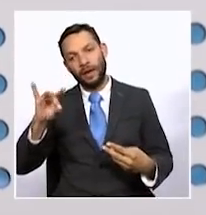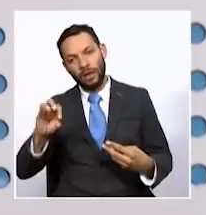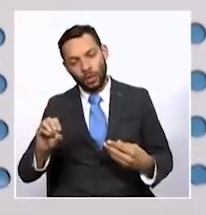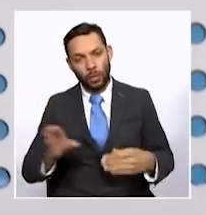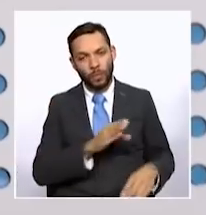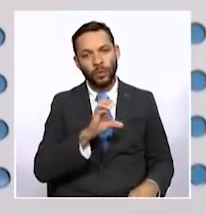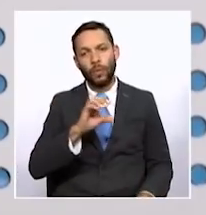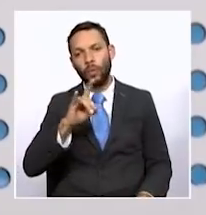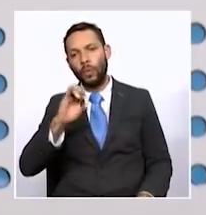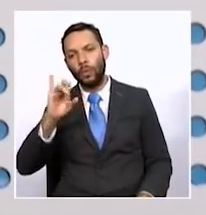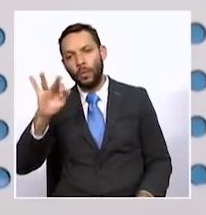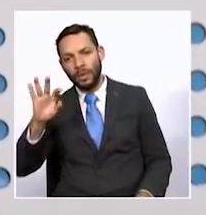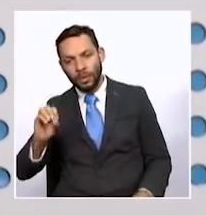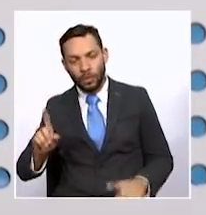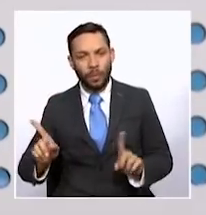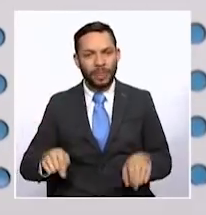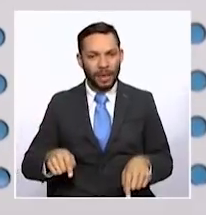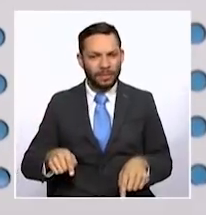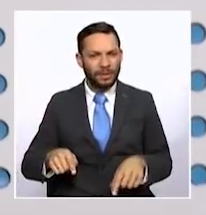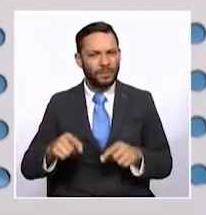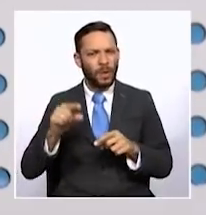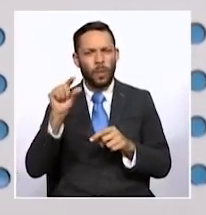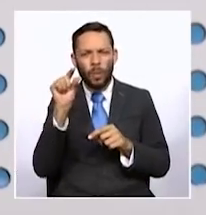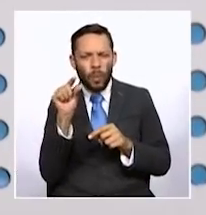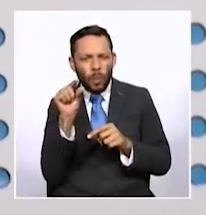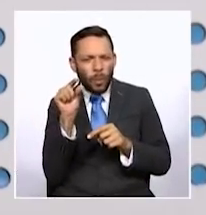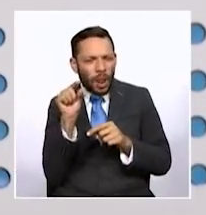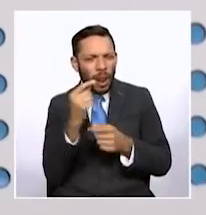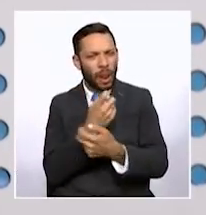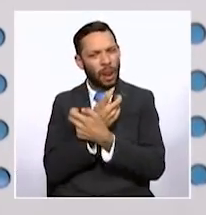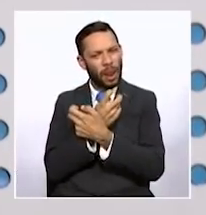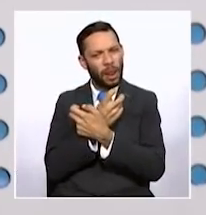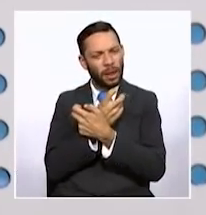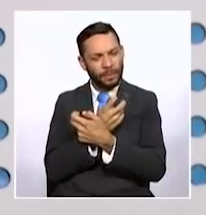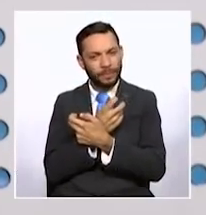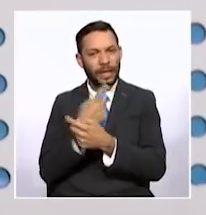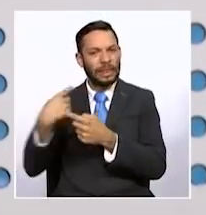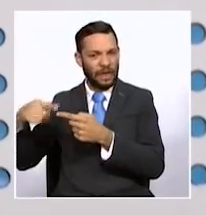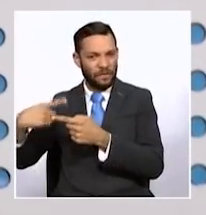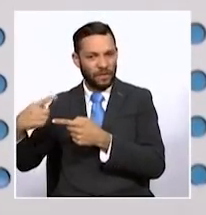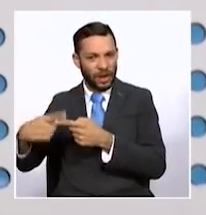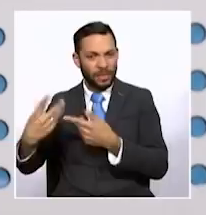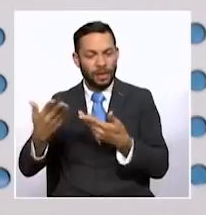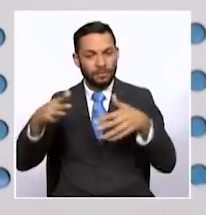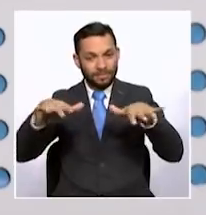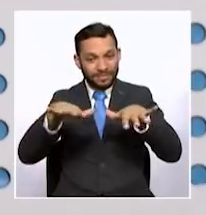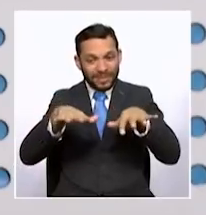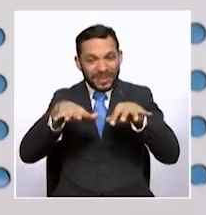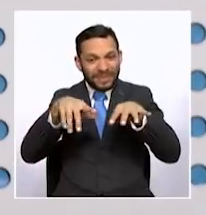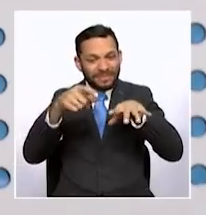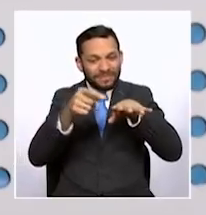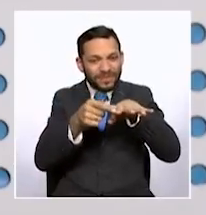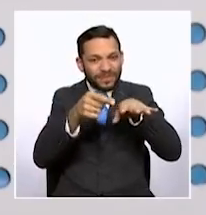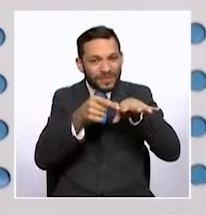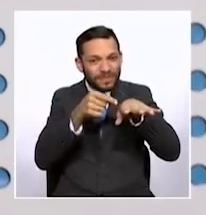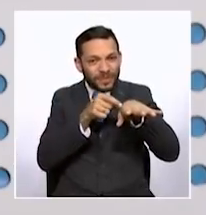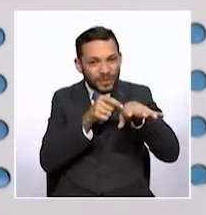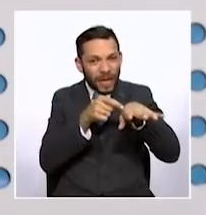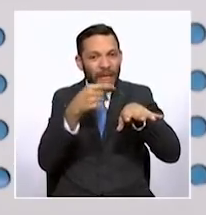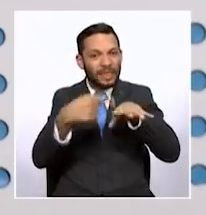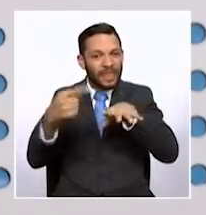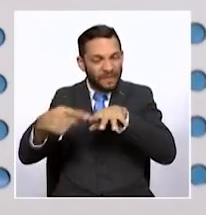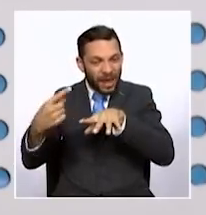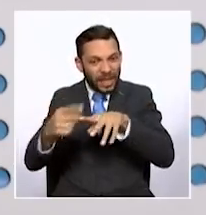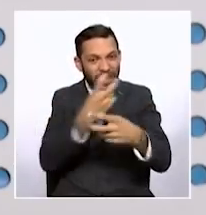cortos, que son los huesos, tanto los metacarpianos y las falanges, y los metatarsianos y las falanges del pie, y otros huesos como son los huesos planos que tenemos como